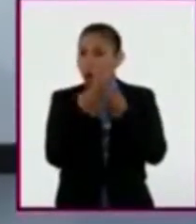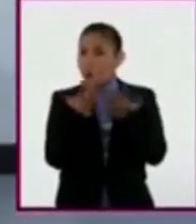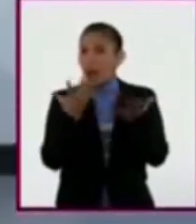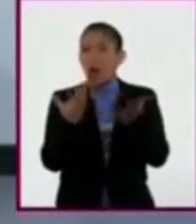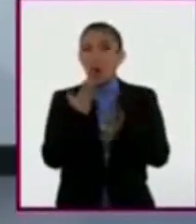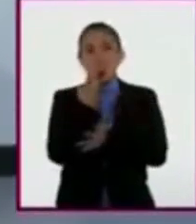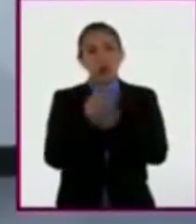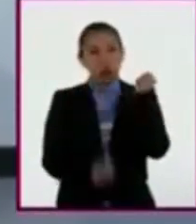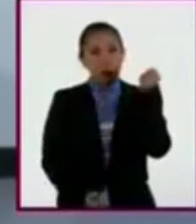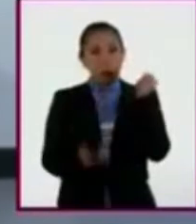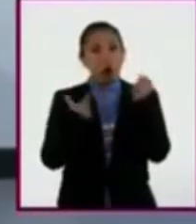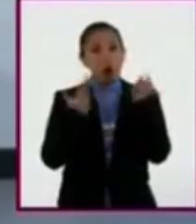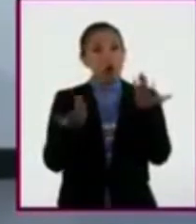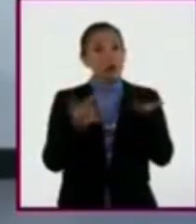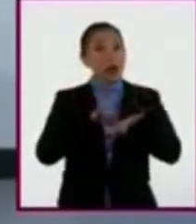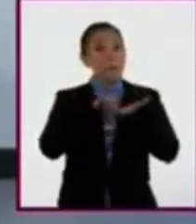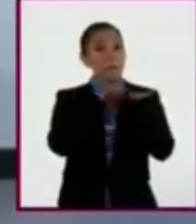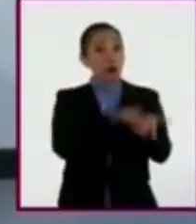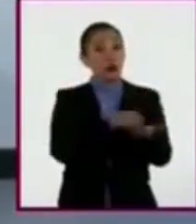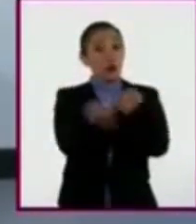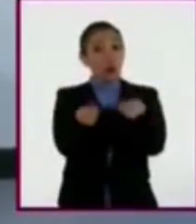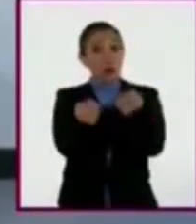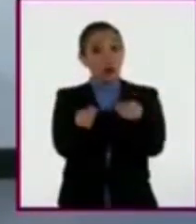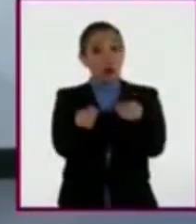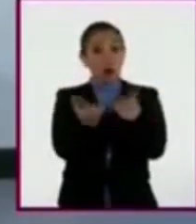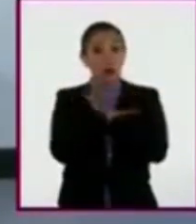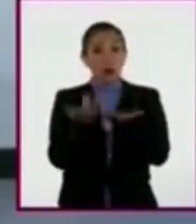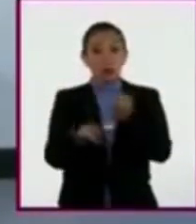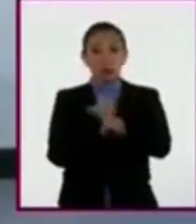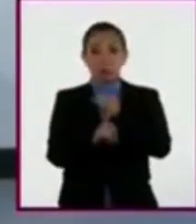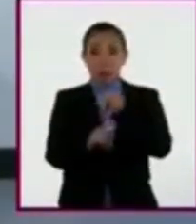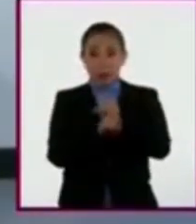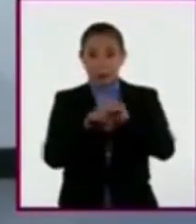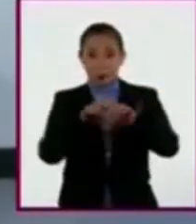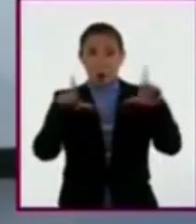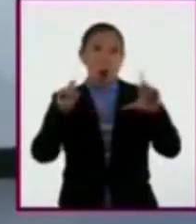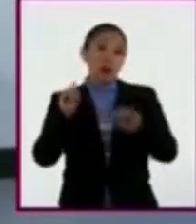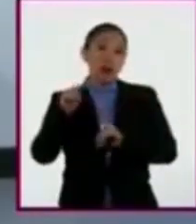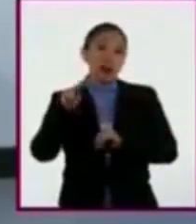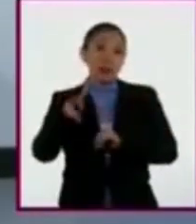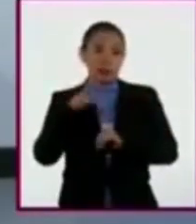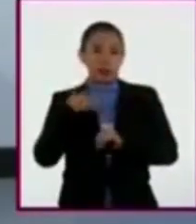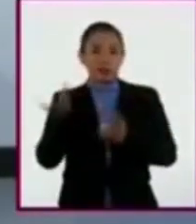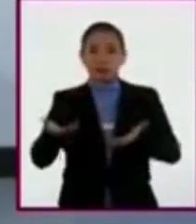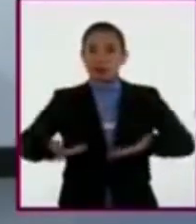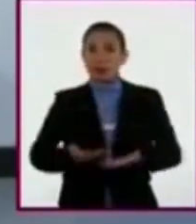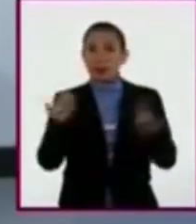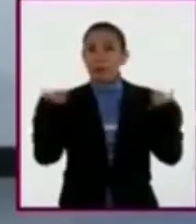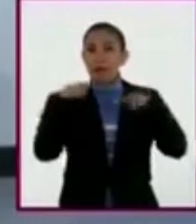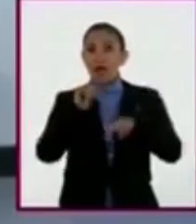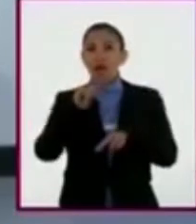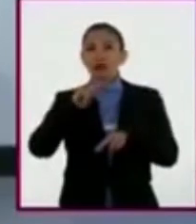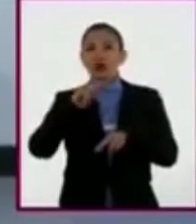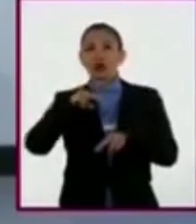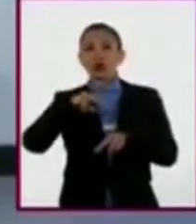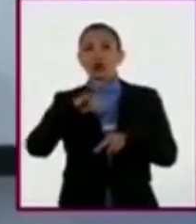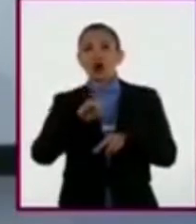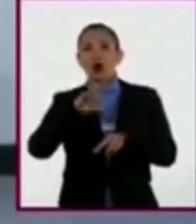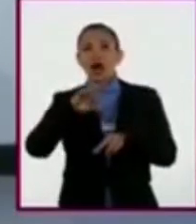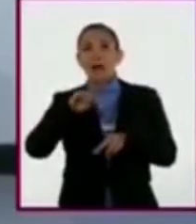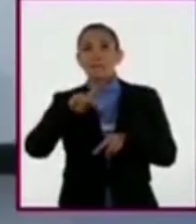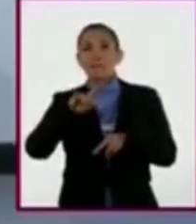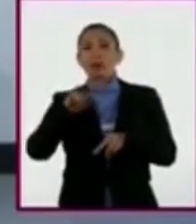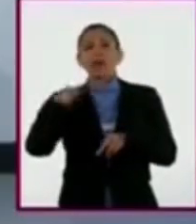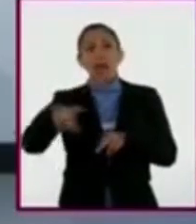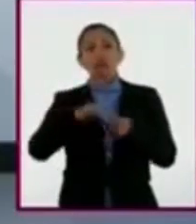modelo híbrido con recursos de la educación a distancia. Les presentamos al profesor Antonio Campos Saucillo, quien